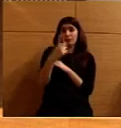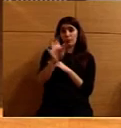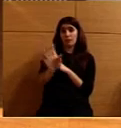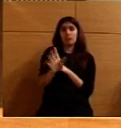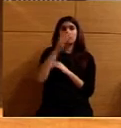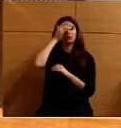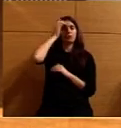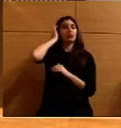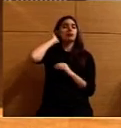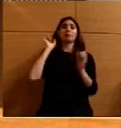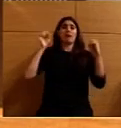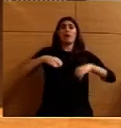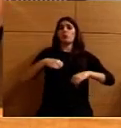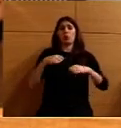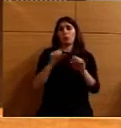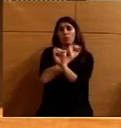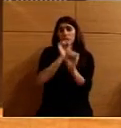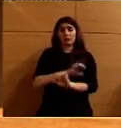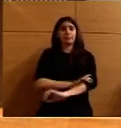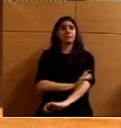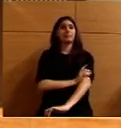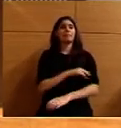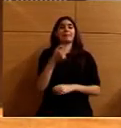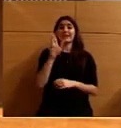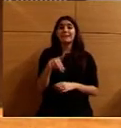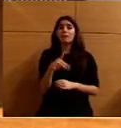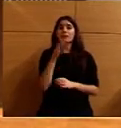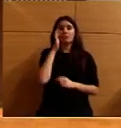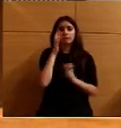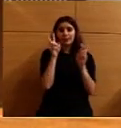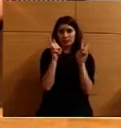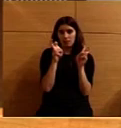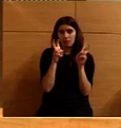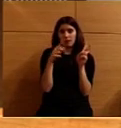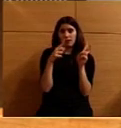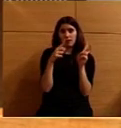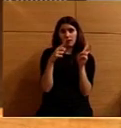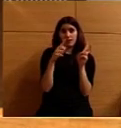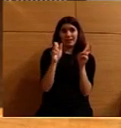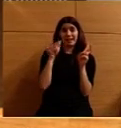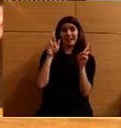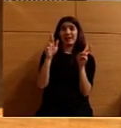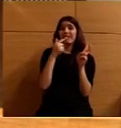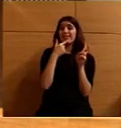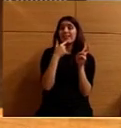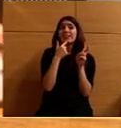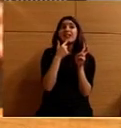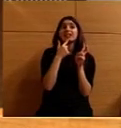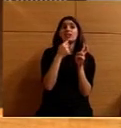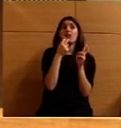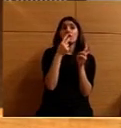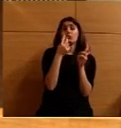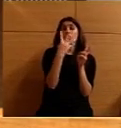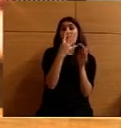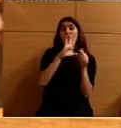acuerdo en este punto. También, en relación a lo que comentaba el señor Giner, ustedes han presentado 4 mociones, de las cuales 2